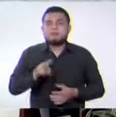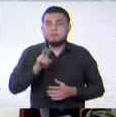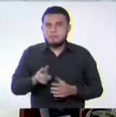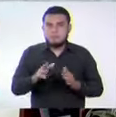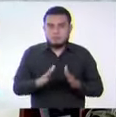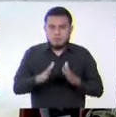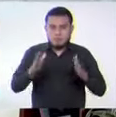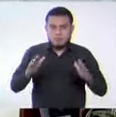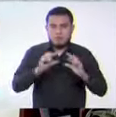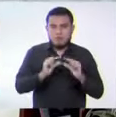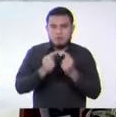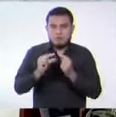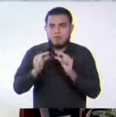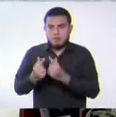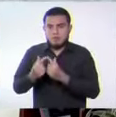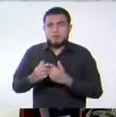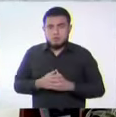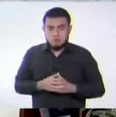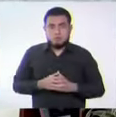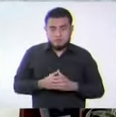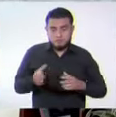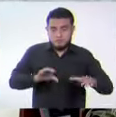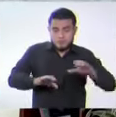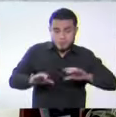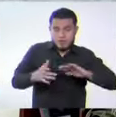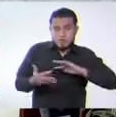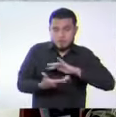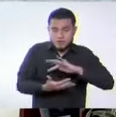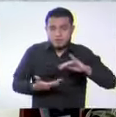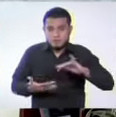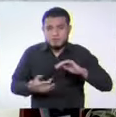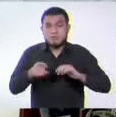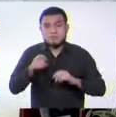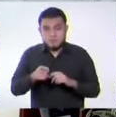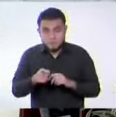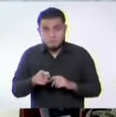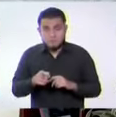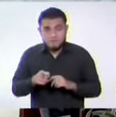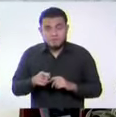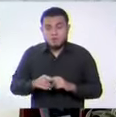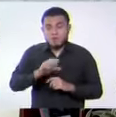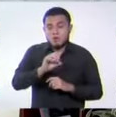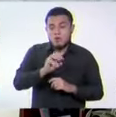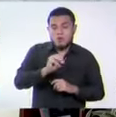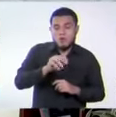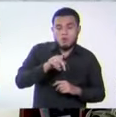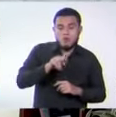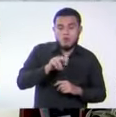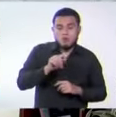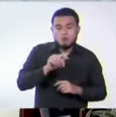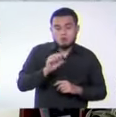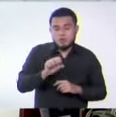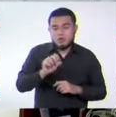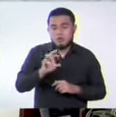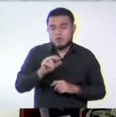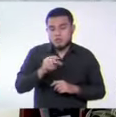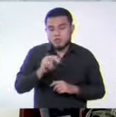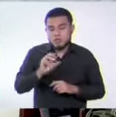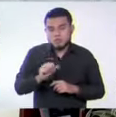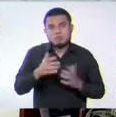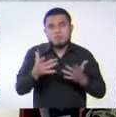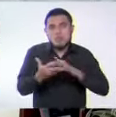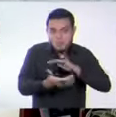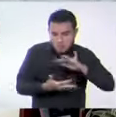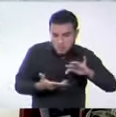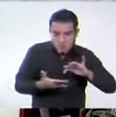grupos: los compuestos que se encuentran en la naturaleza y son denominados compuestos orgánicos naturales, y aquellos que